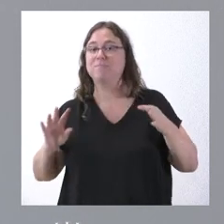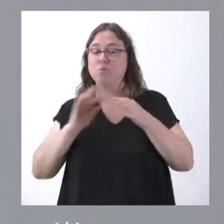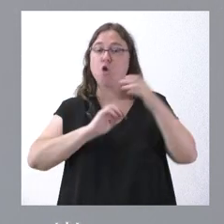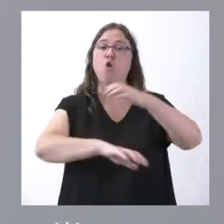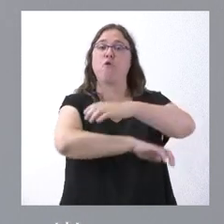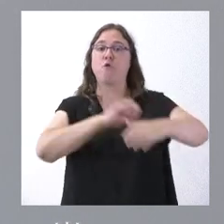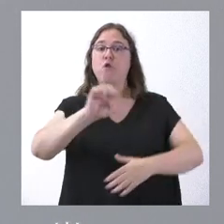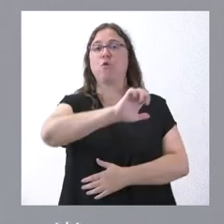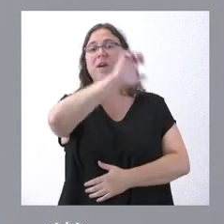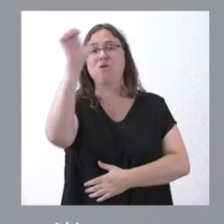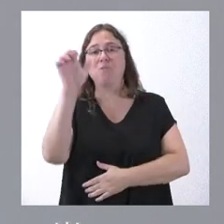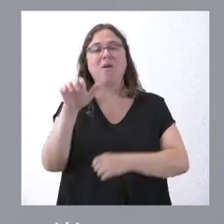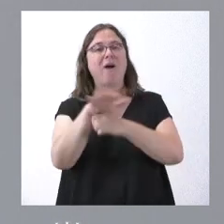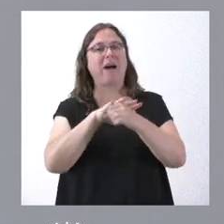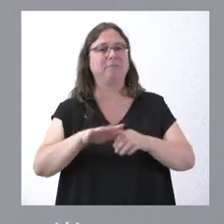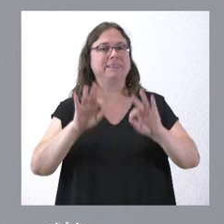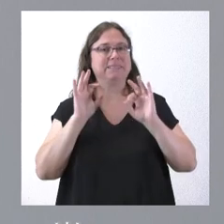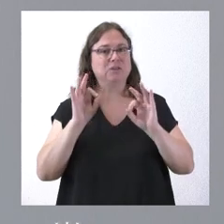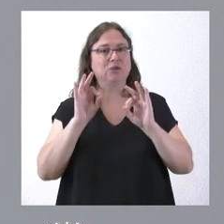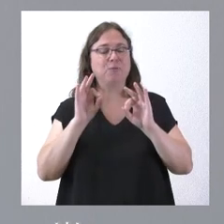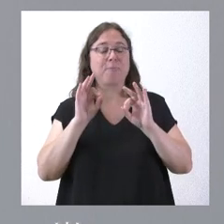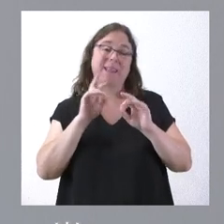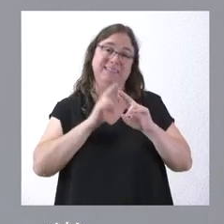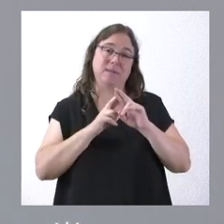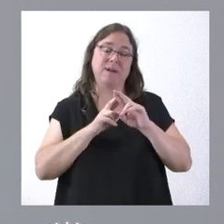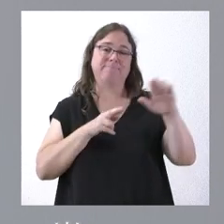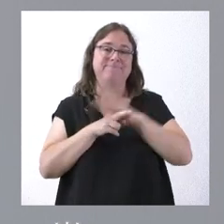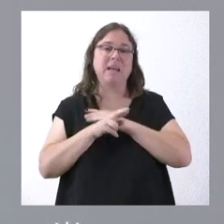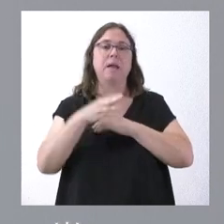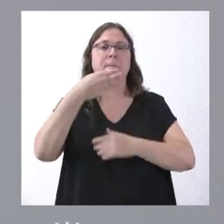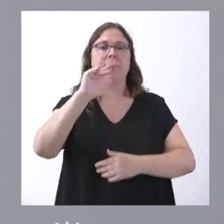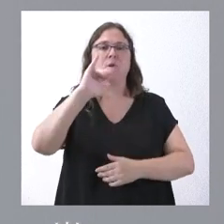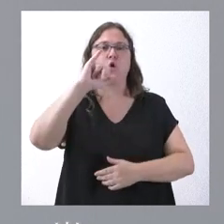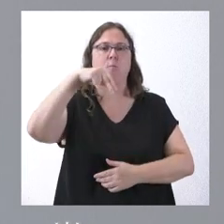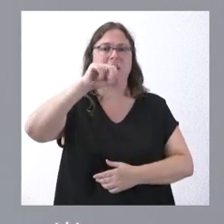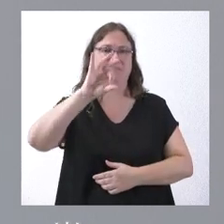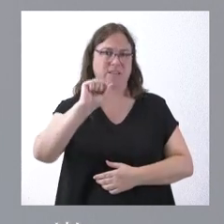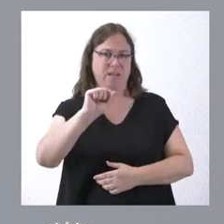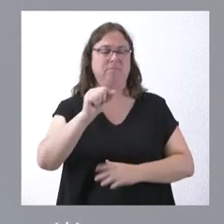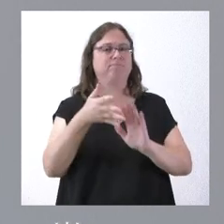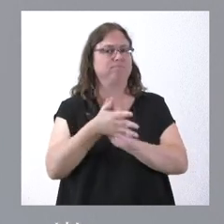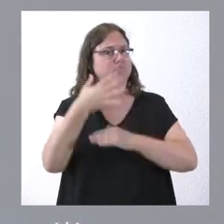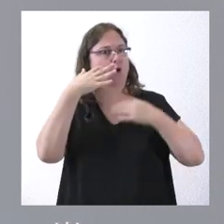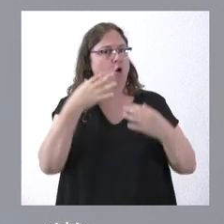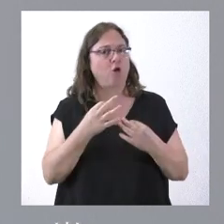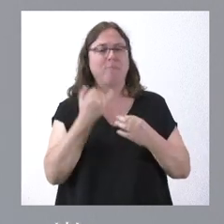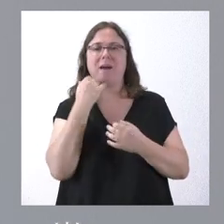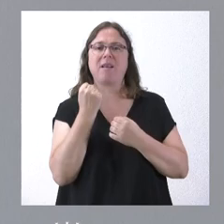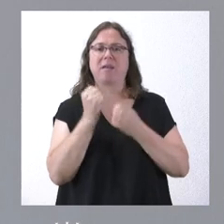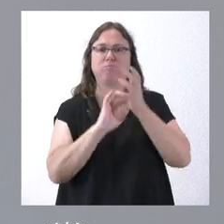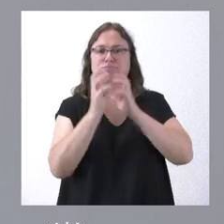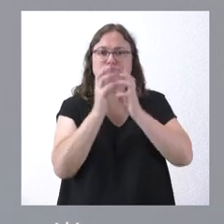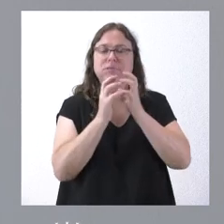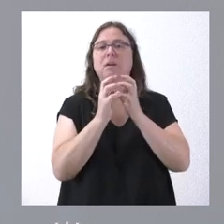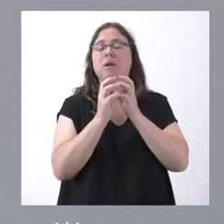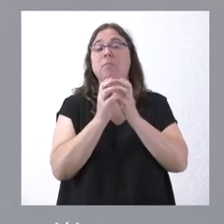europeos para el ámbito del recurso de la biomasa, que lógicamente el ámbito de la transición justa